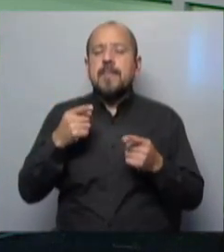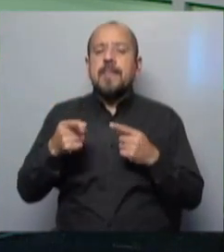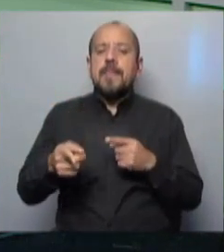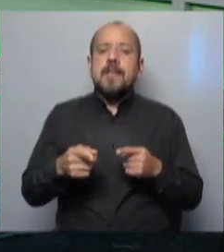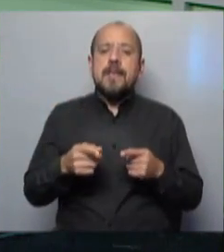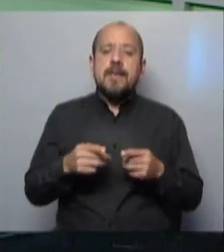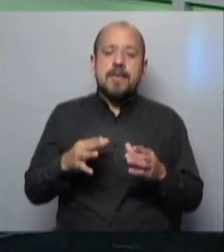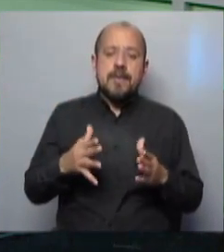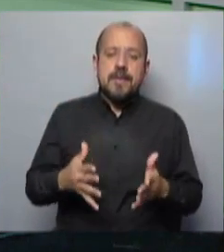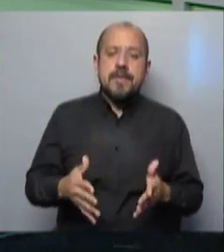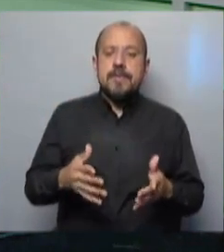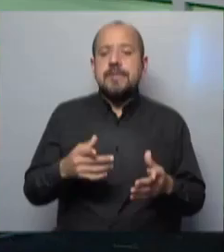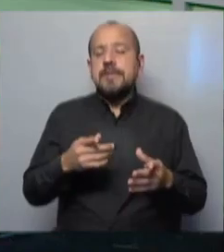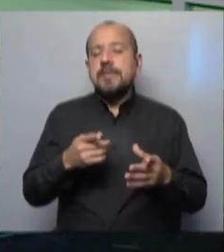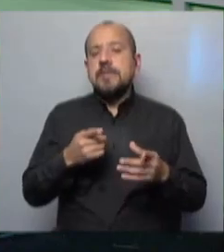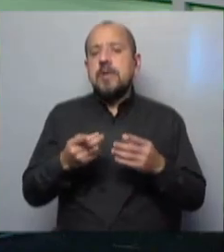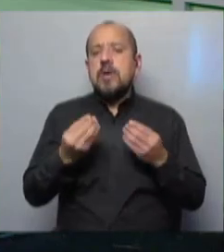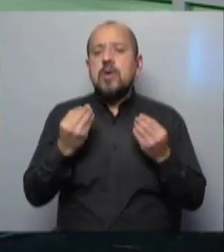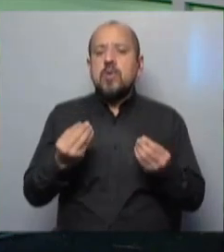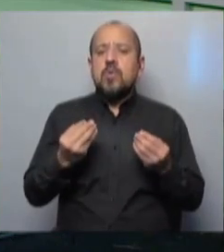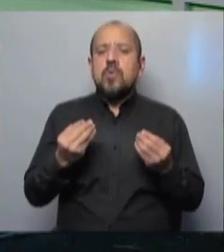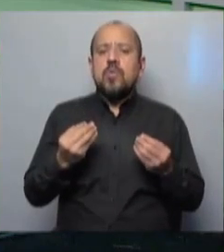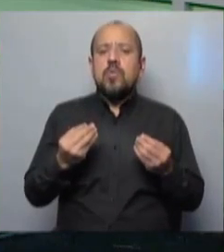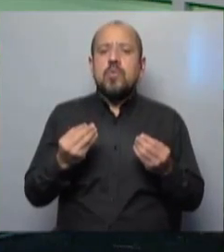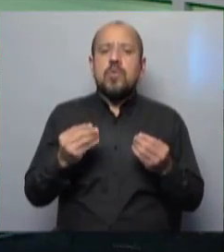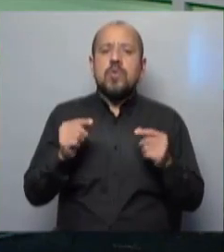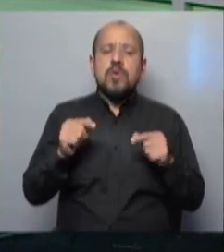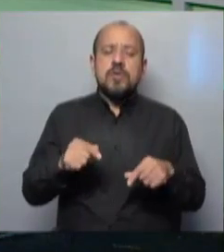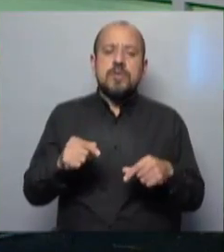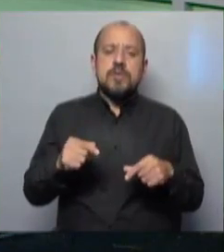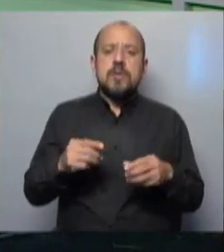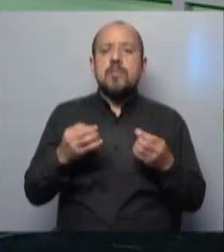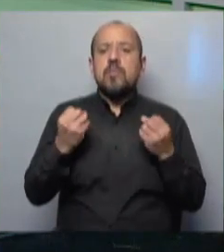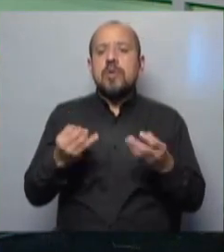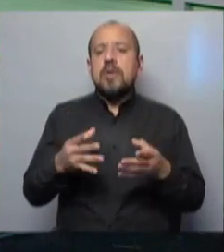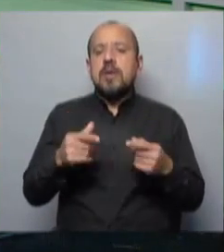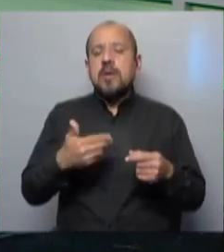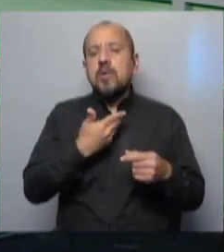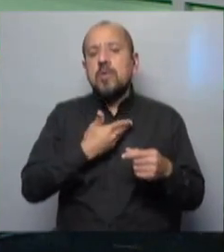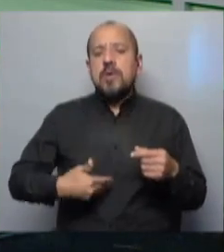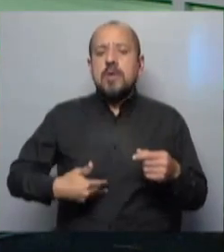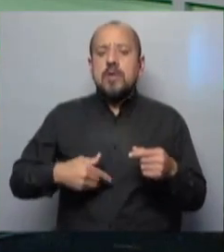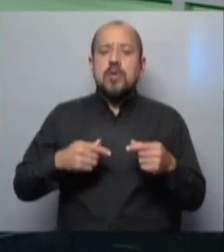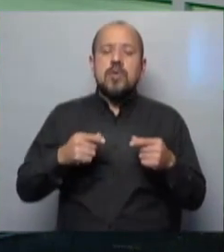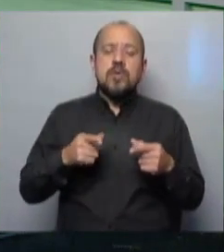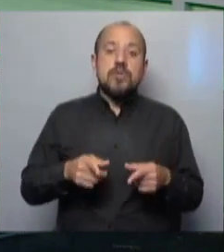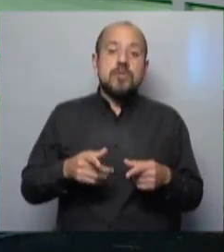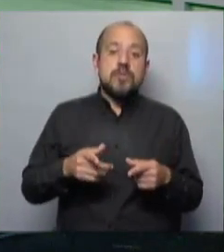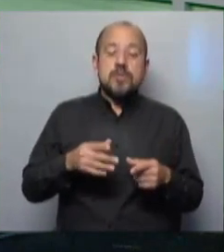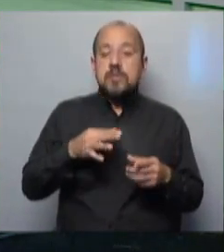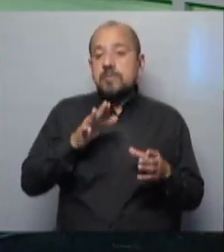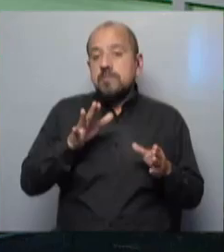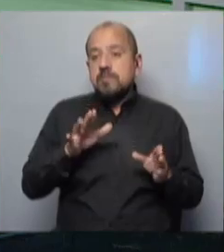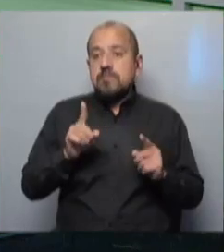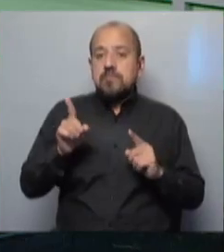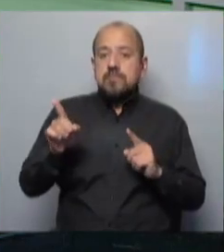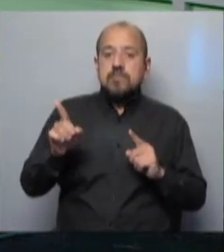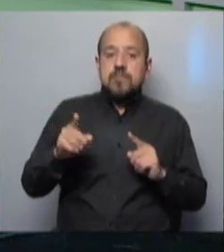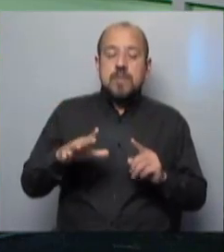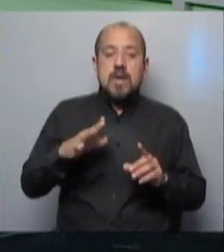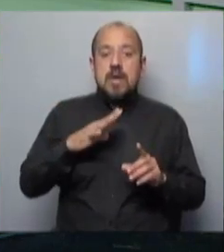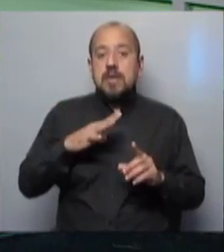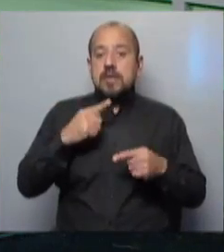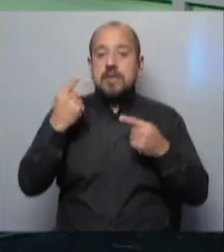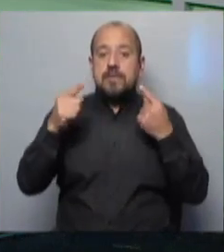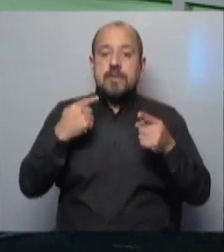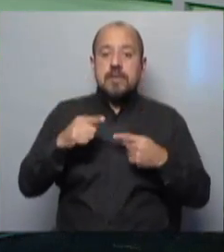de esta entrevista es cómo fue que se llega a esto y por qué el gobierno toma esta decisión que según estamos escuchando por varias voces